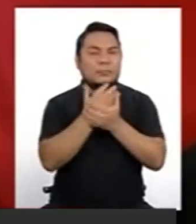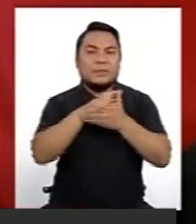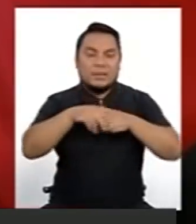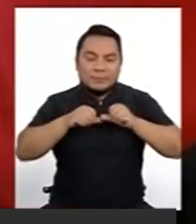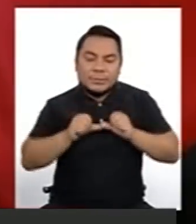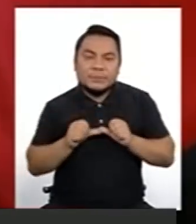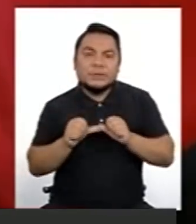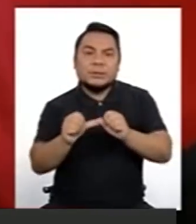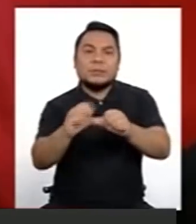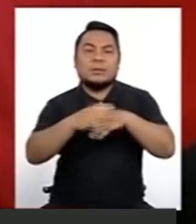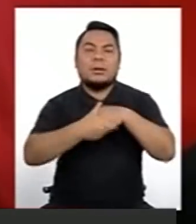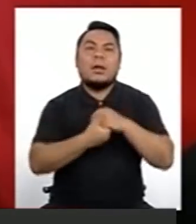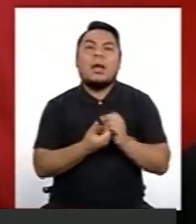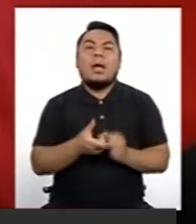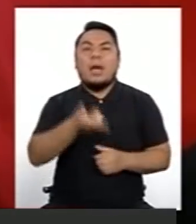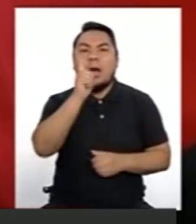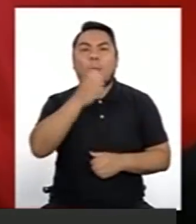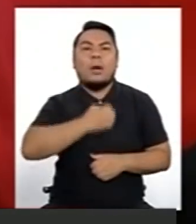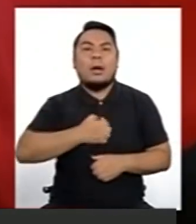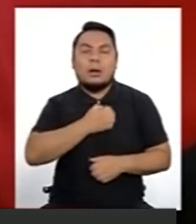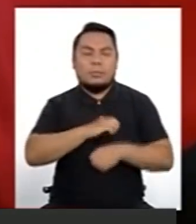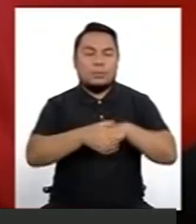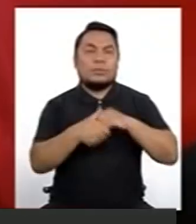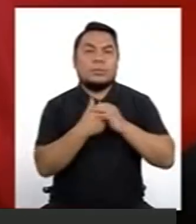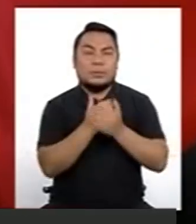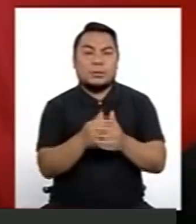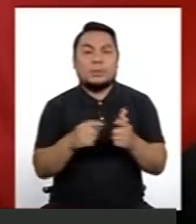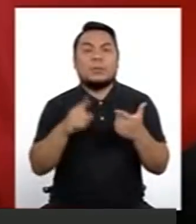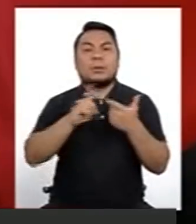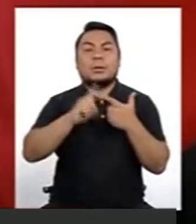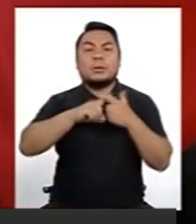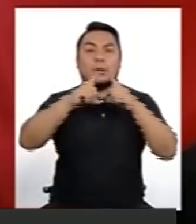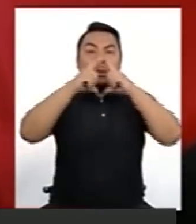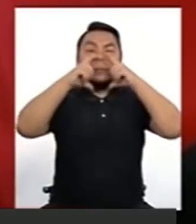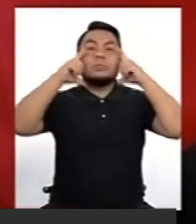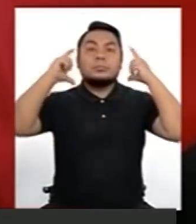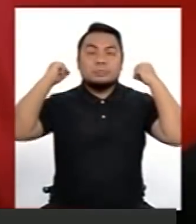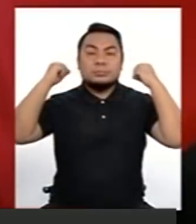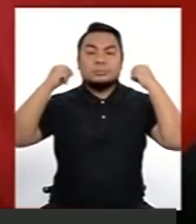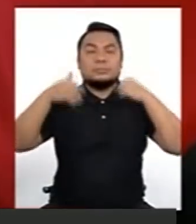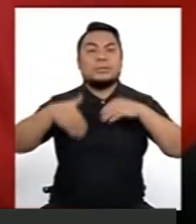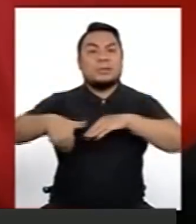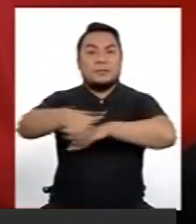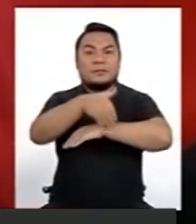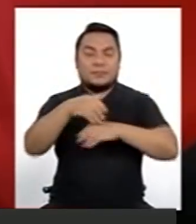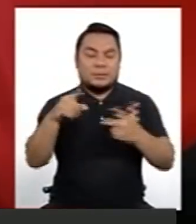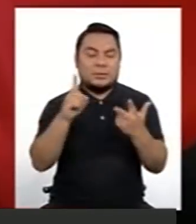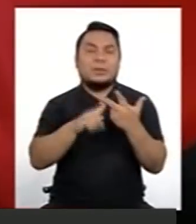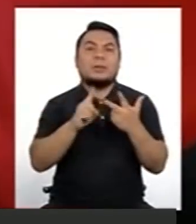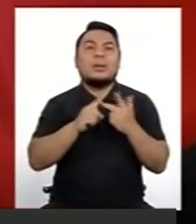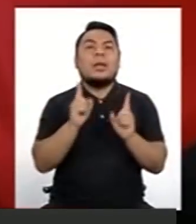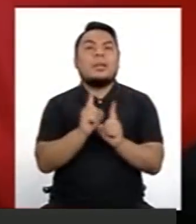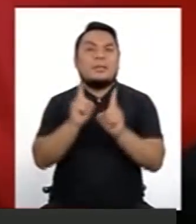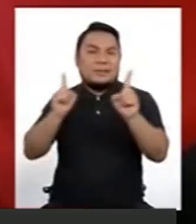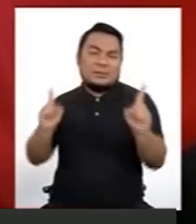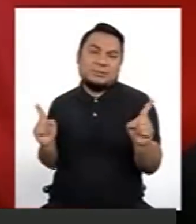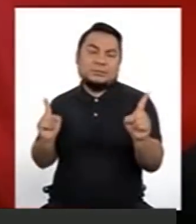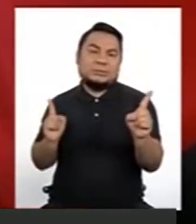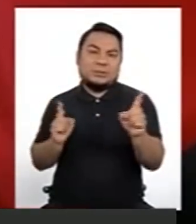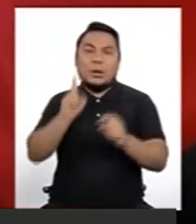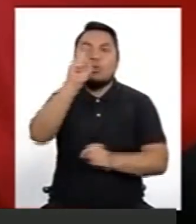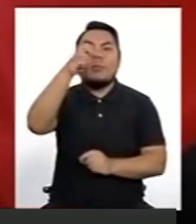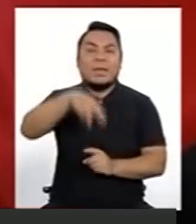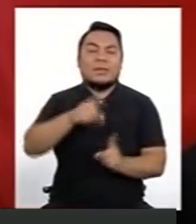lavado de manos con agua y con jabón, mascarilla cuando salgamos y distancia, no menos de un metro